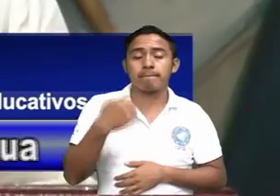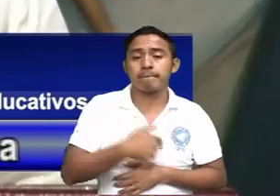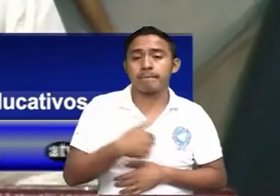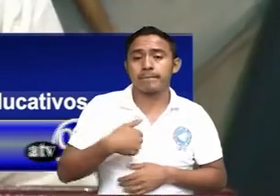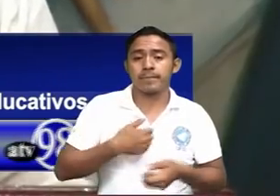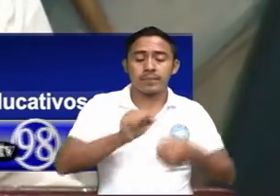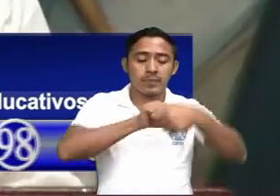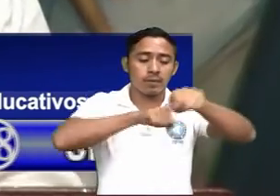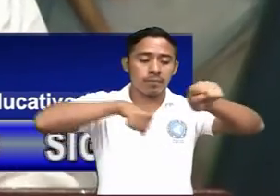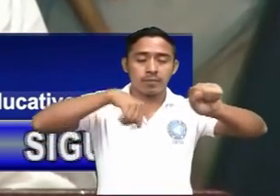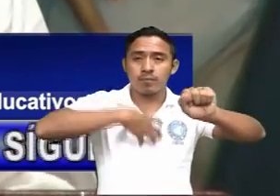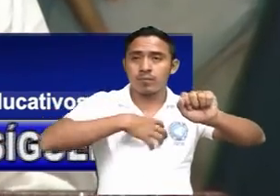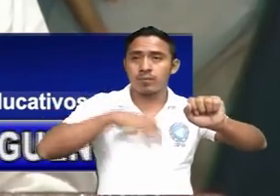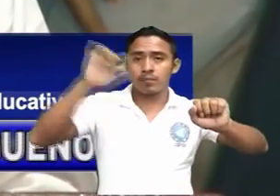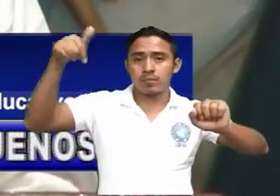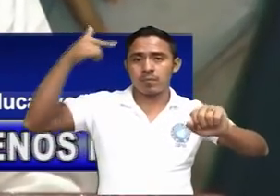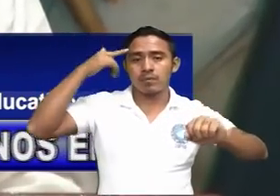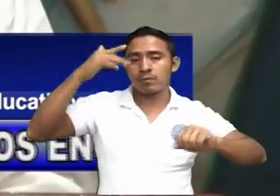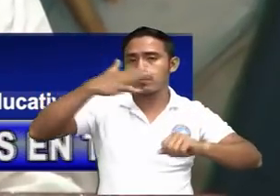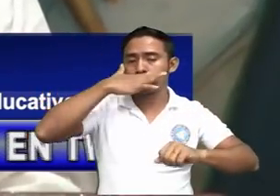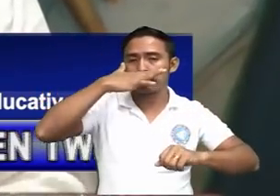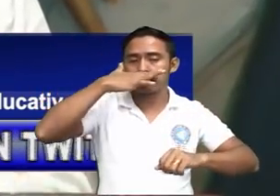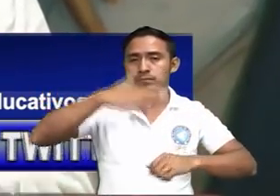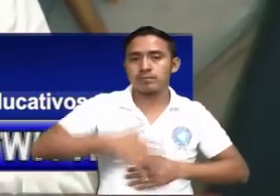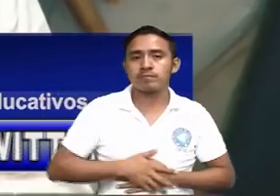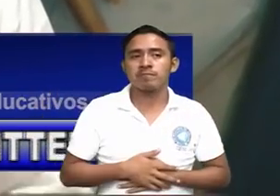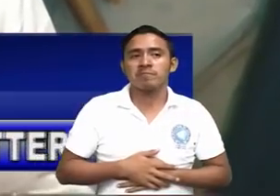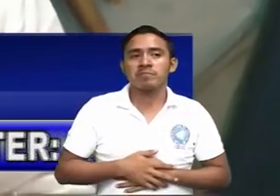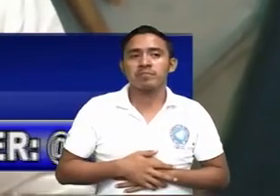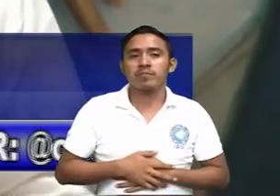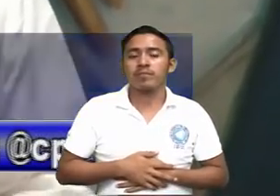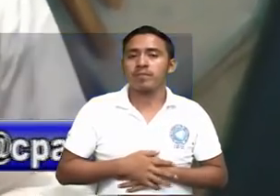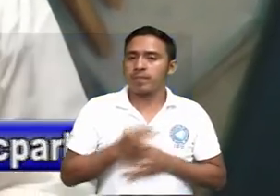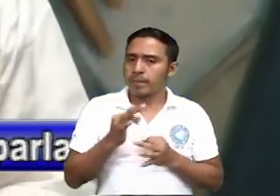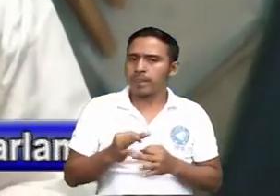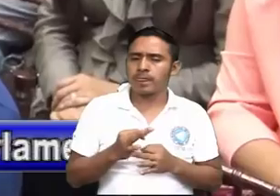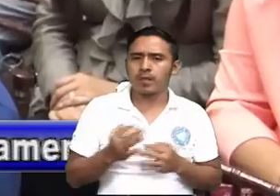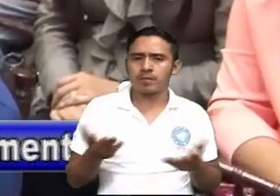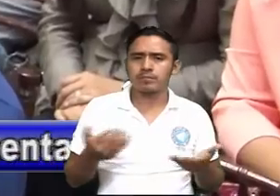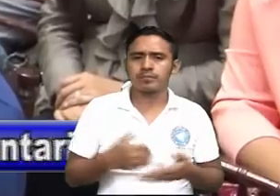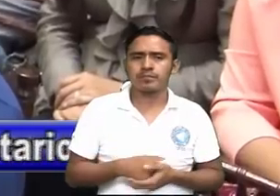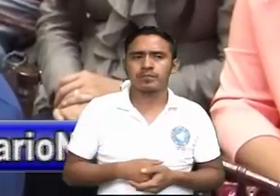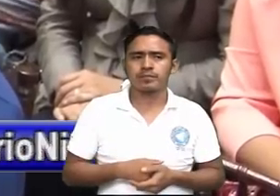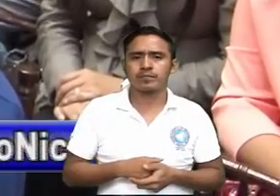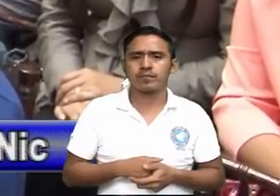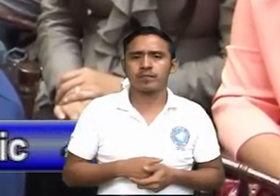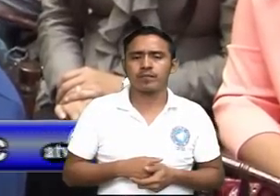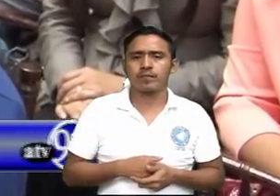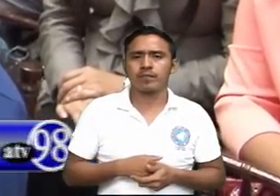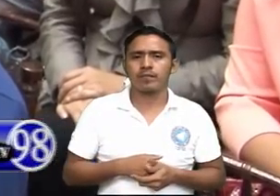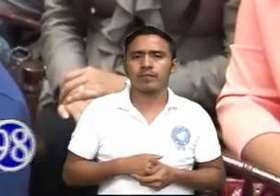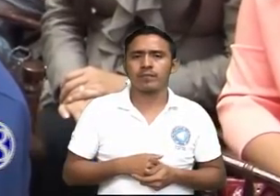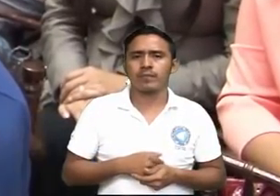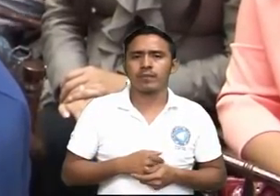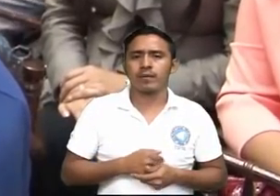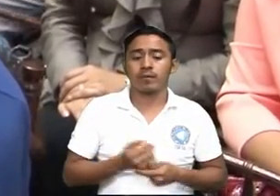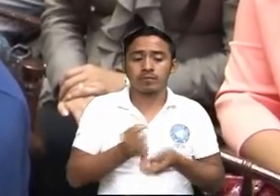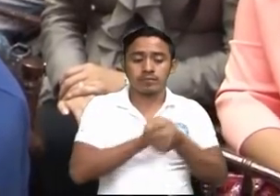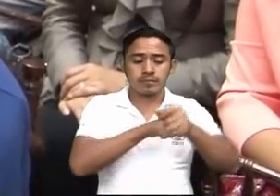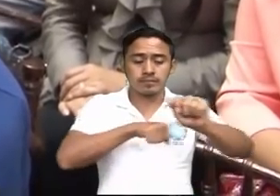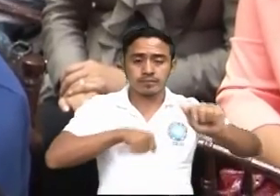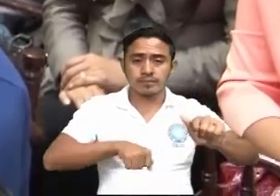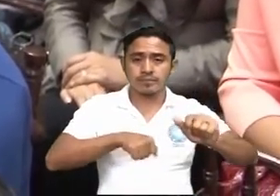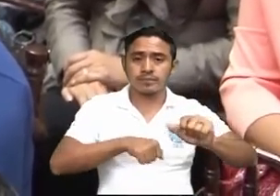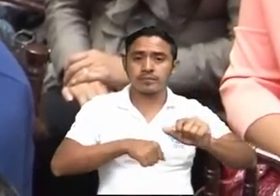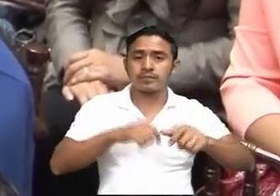decretos del Gobierno de Reconciliación y Unidad Nacional, que fue simbólico, fue el decreto